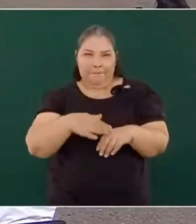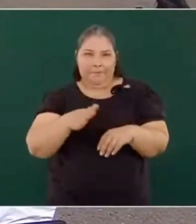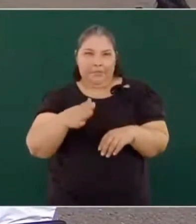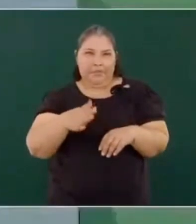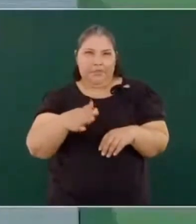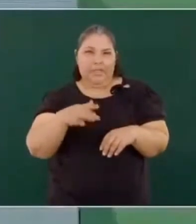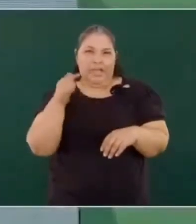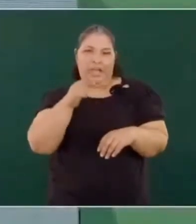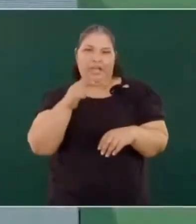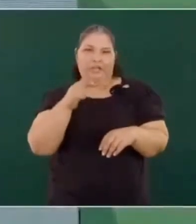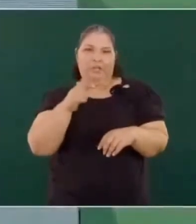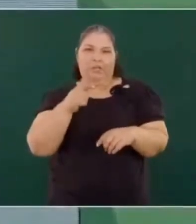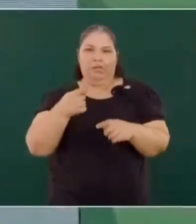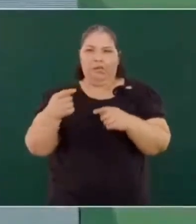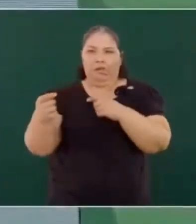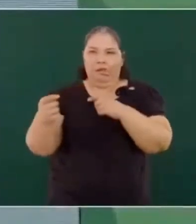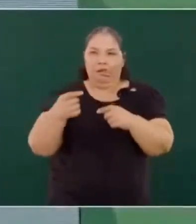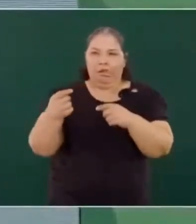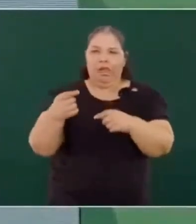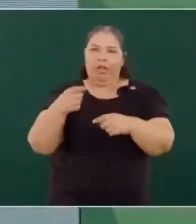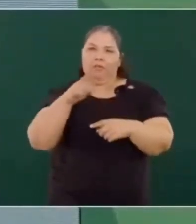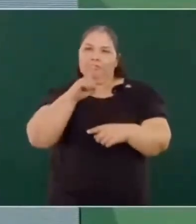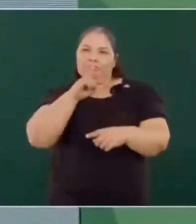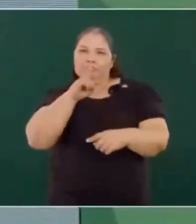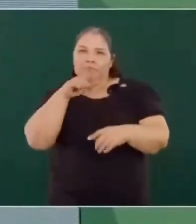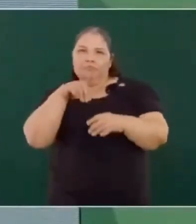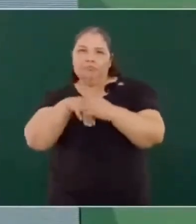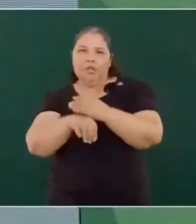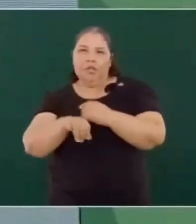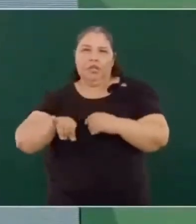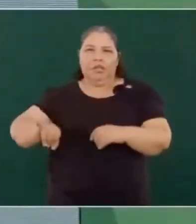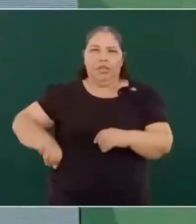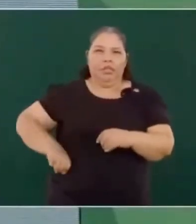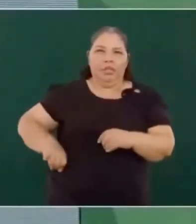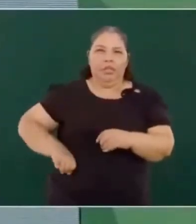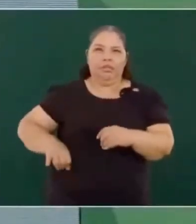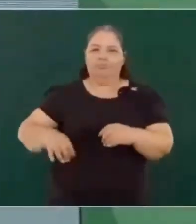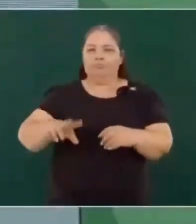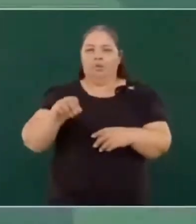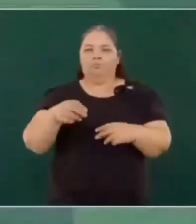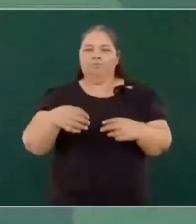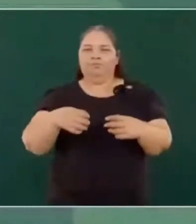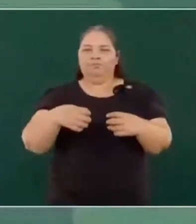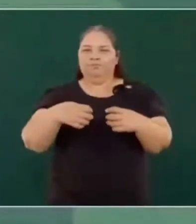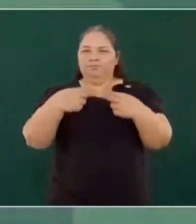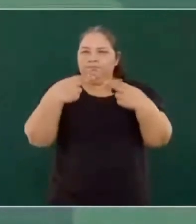son traficantes de influencia, ni siquiera empresarios.